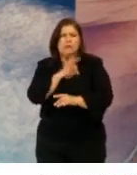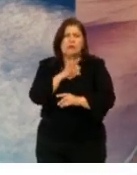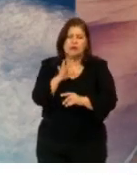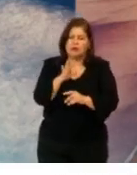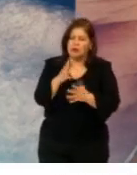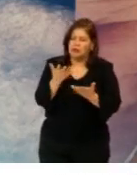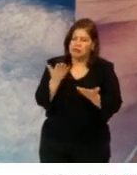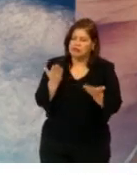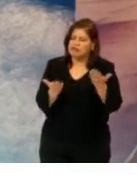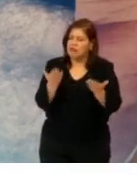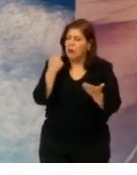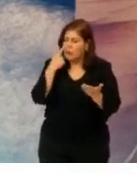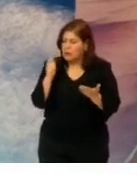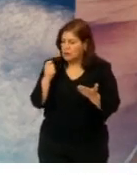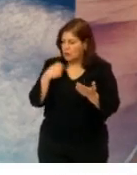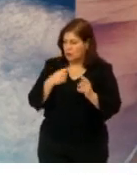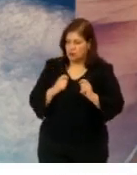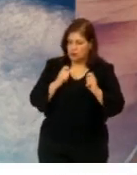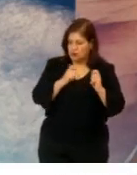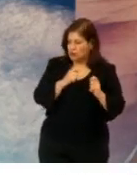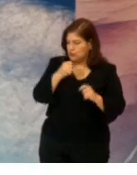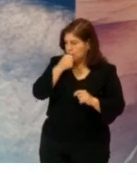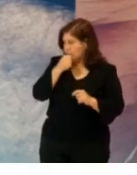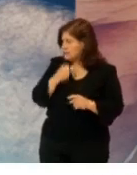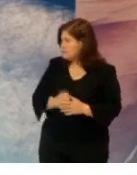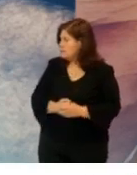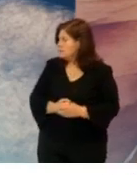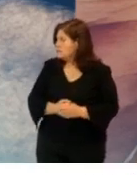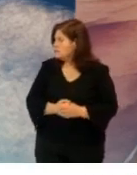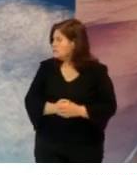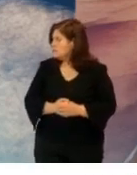contrapesar. Te devuelvo el micrófono, Boleta.